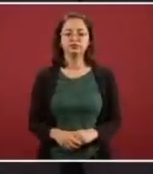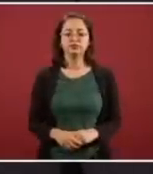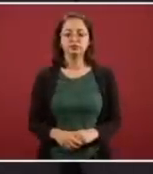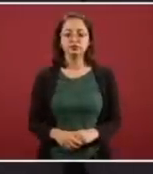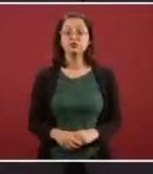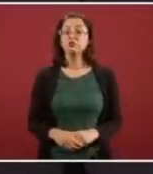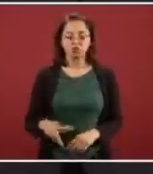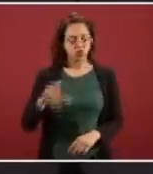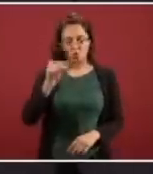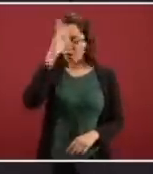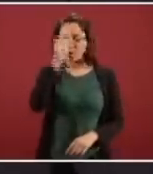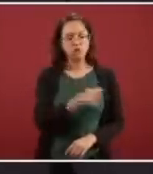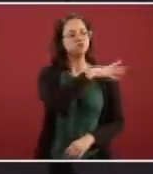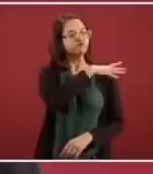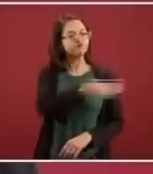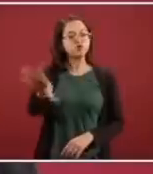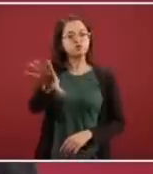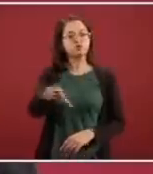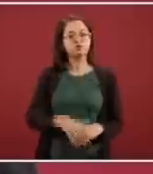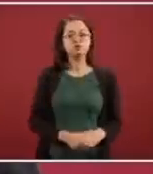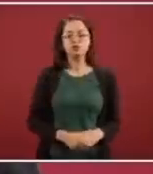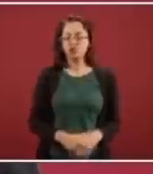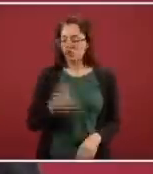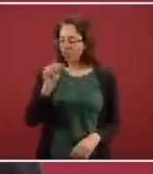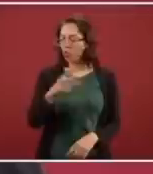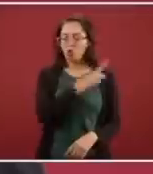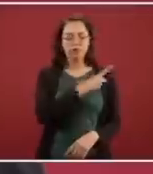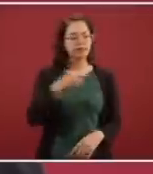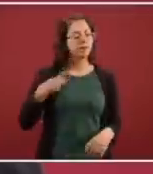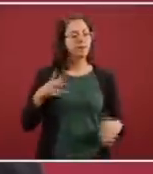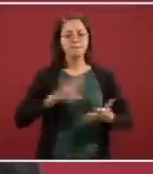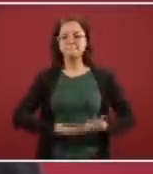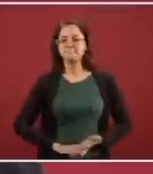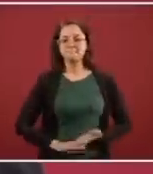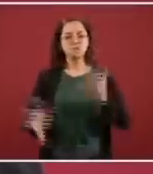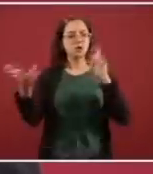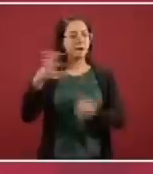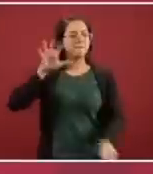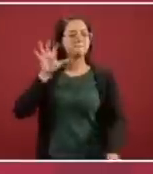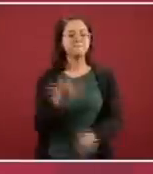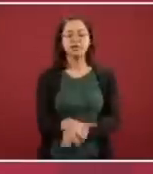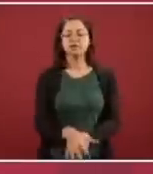Lo condeno. Eso no debe darse.